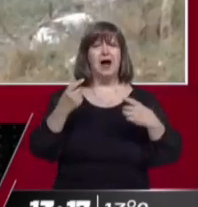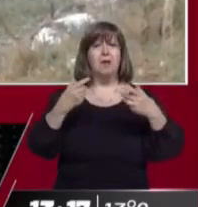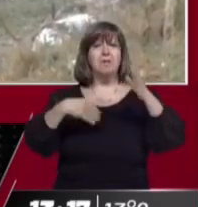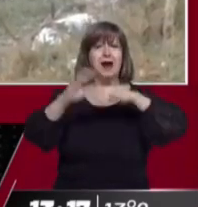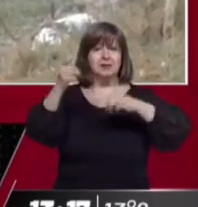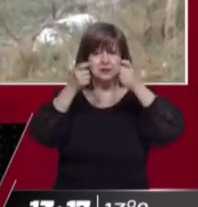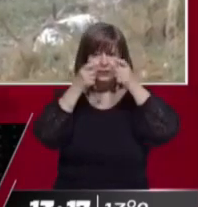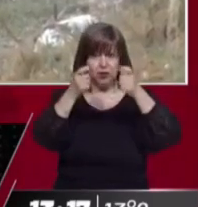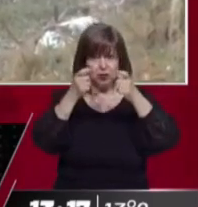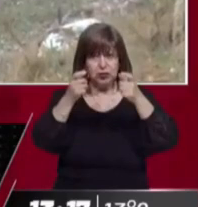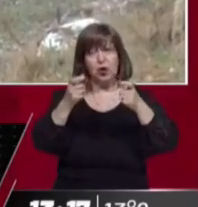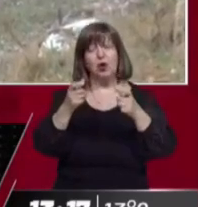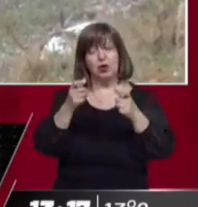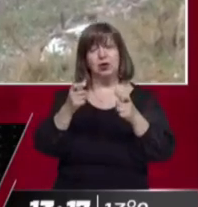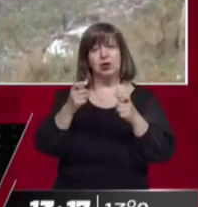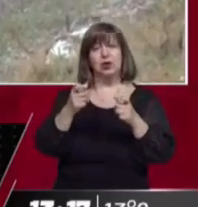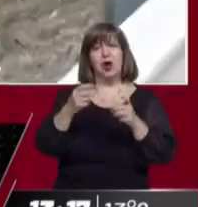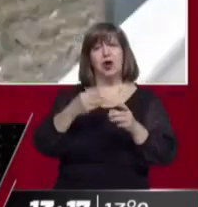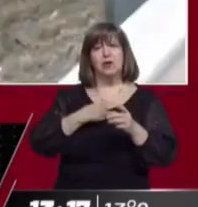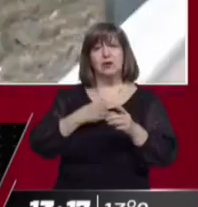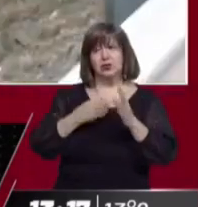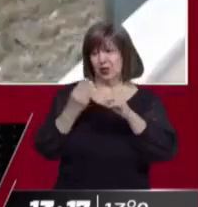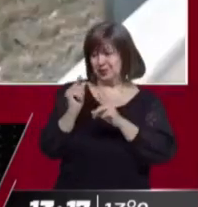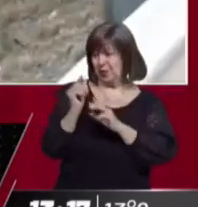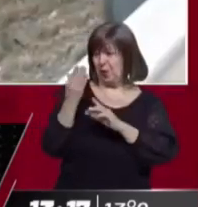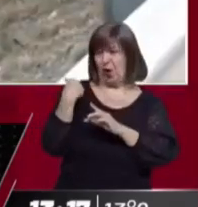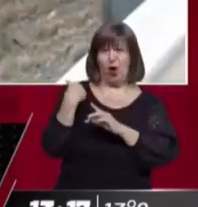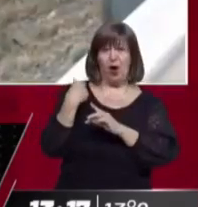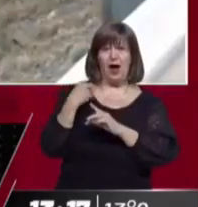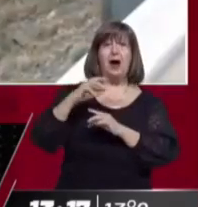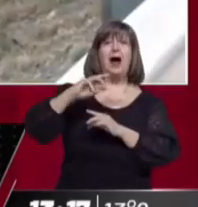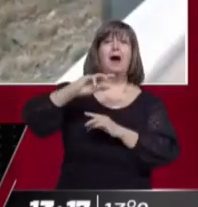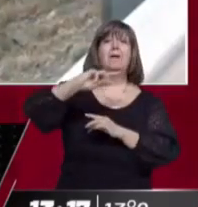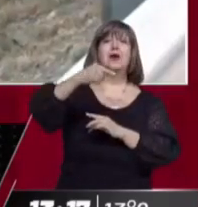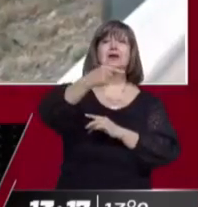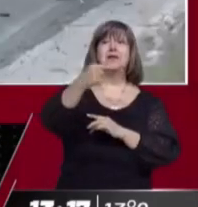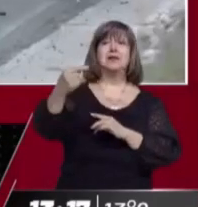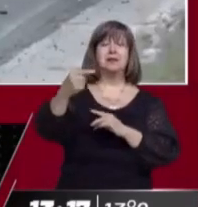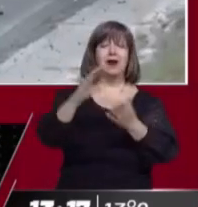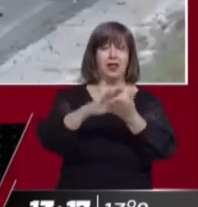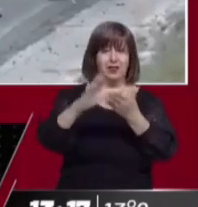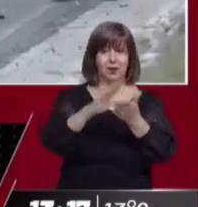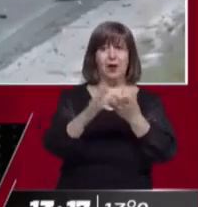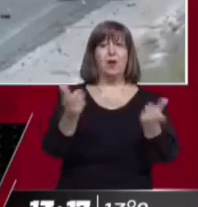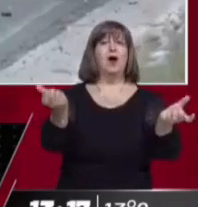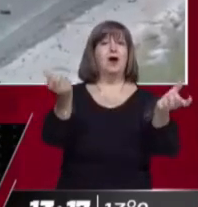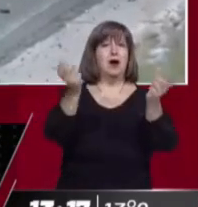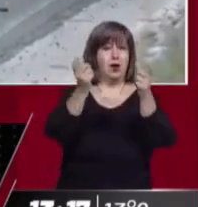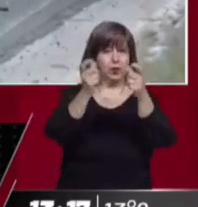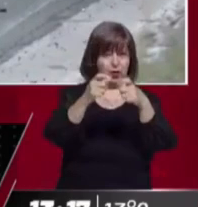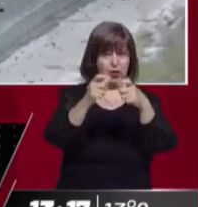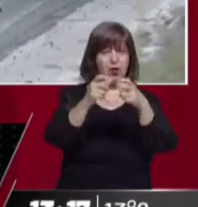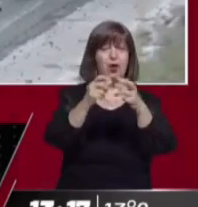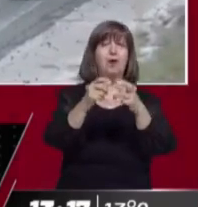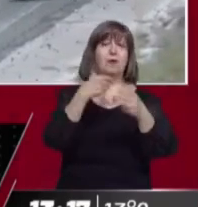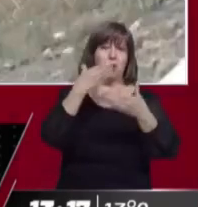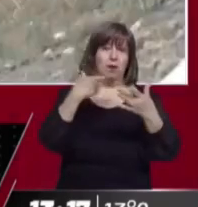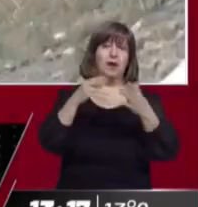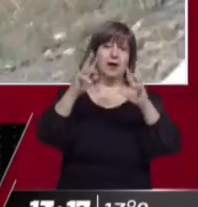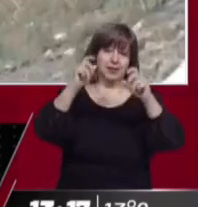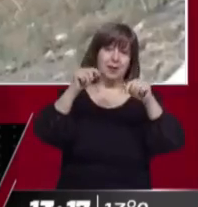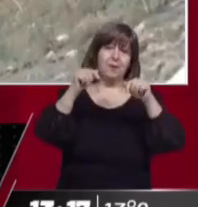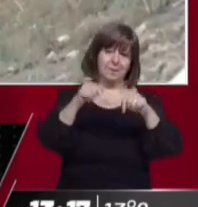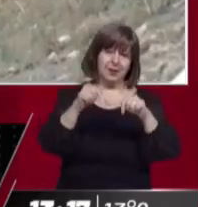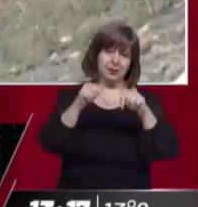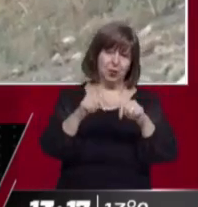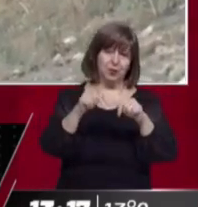controles Bueno yo justamente una entrevista con la ministro la semana que viene donde también espero que podamos tratar de estos temas y